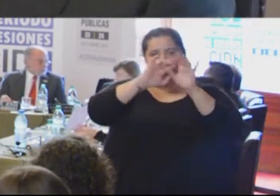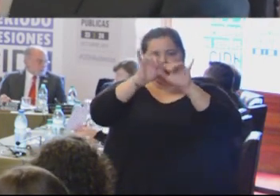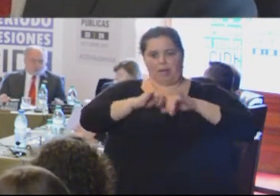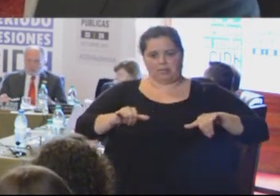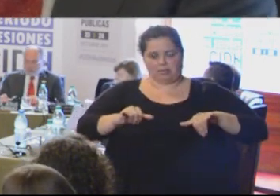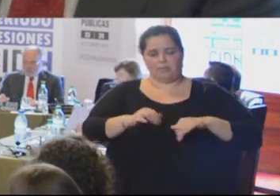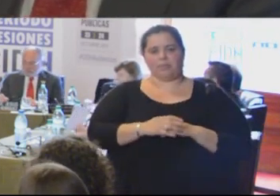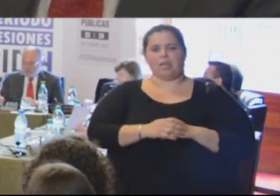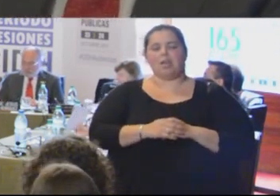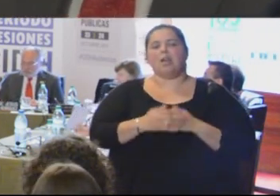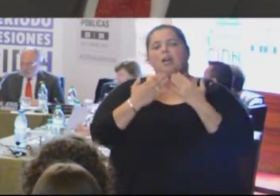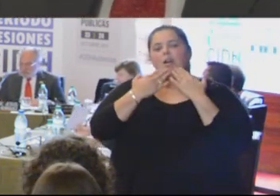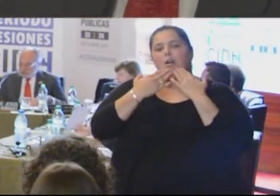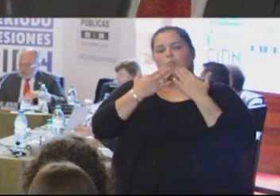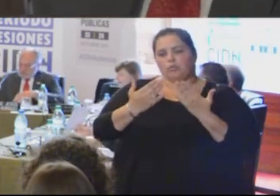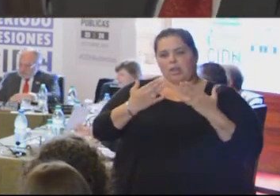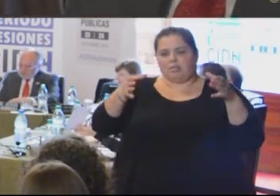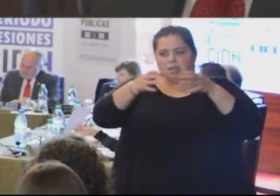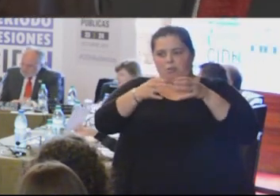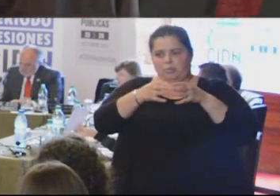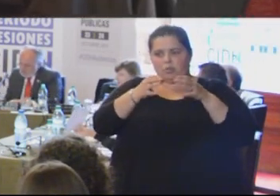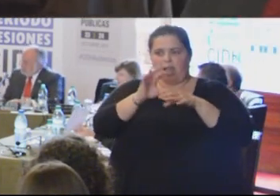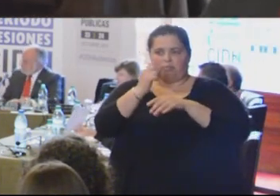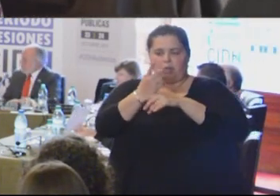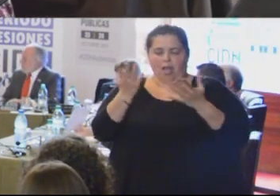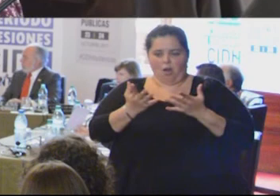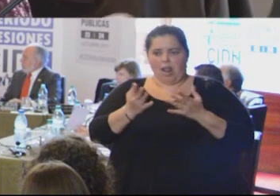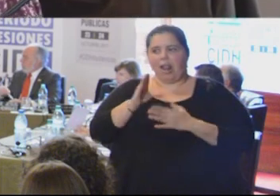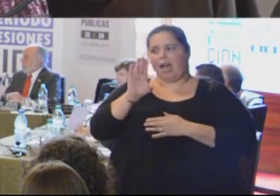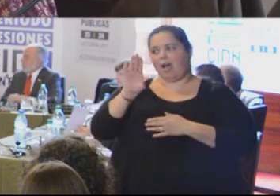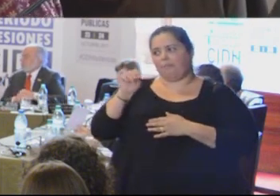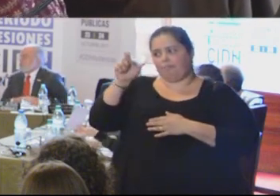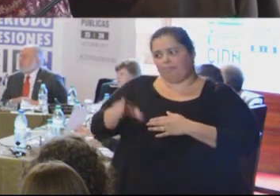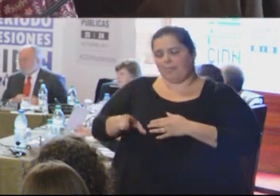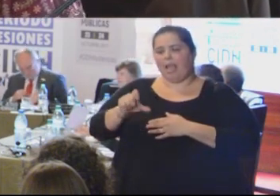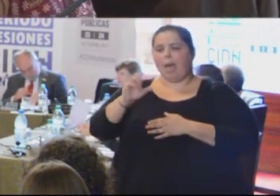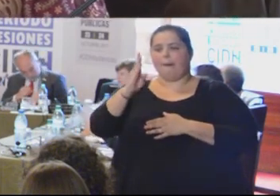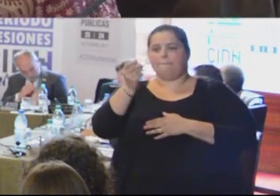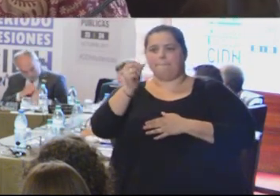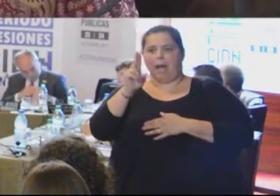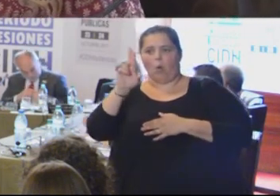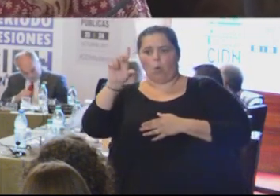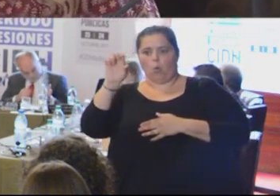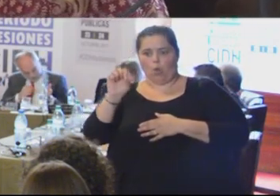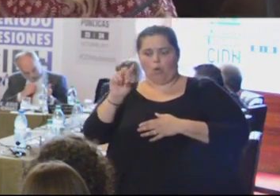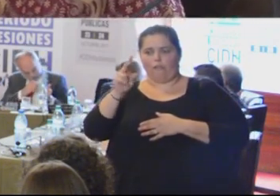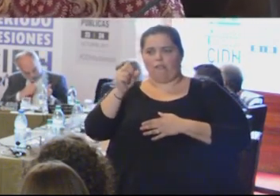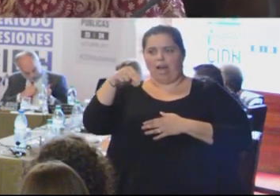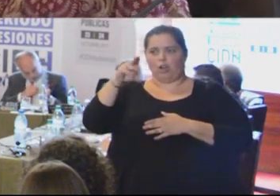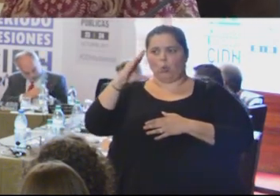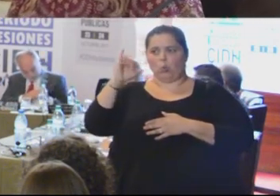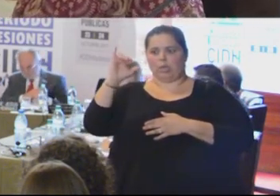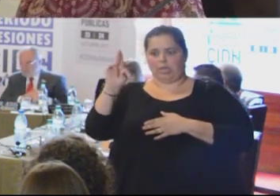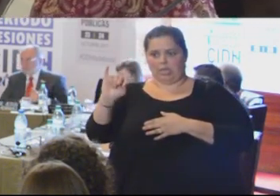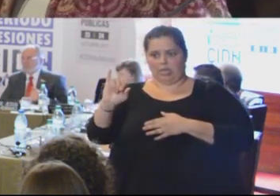comisionado inmediatamente la palabra al comisionado paulo vannucchi que está encargado de